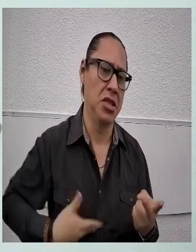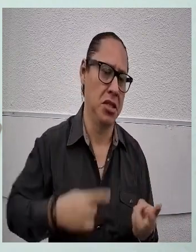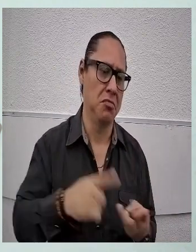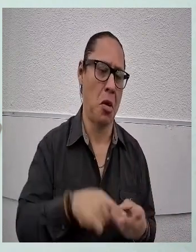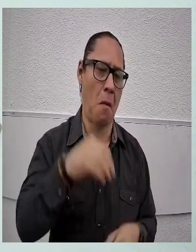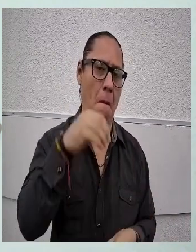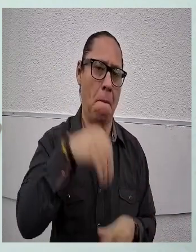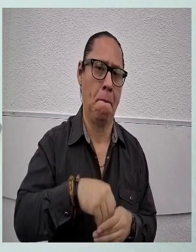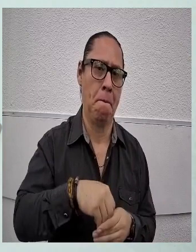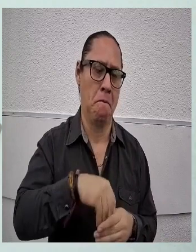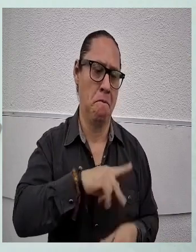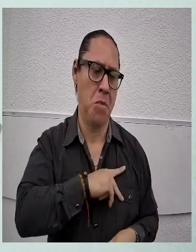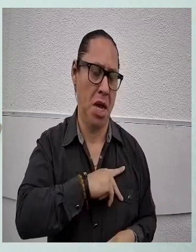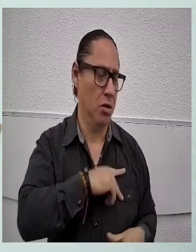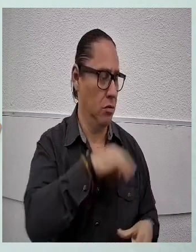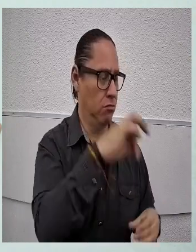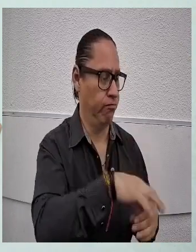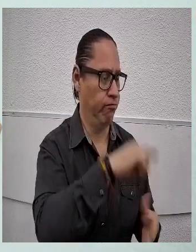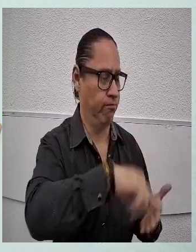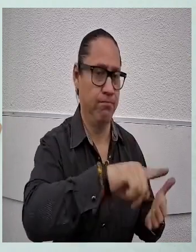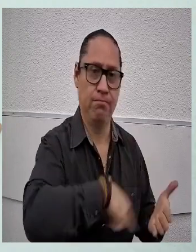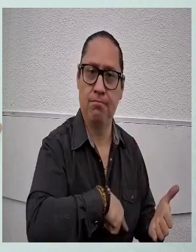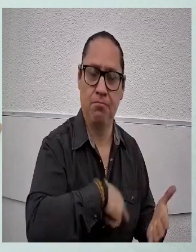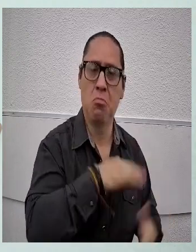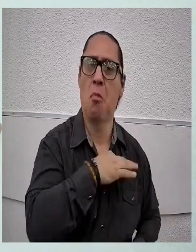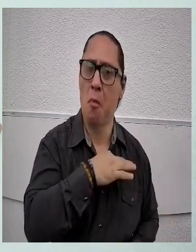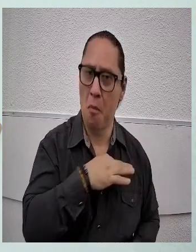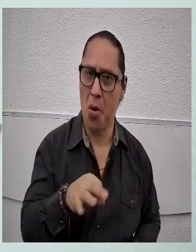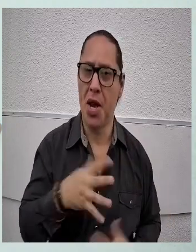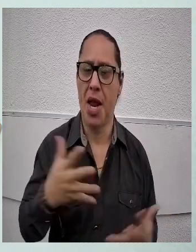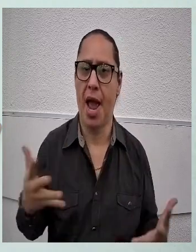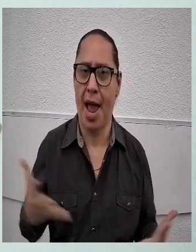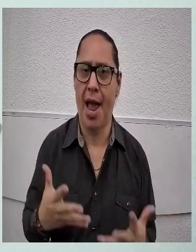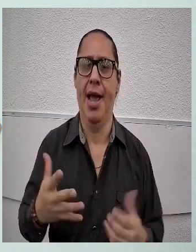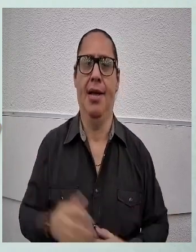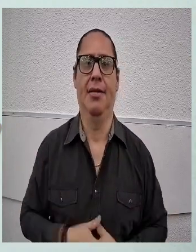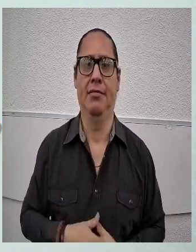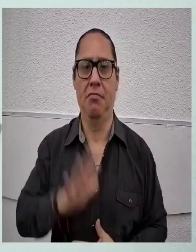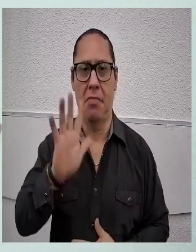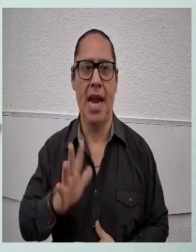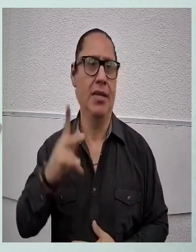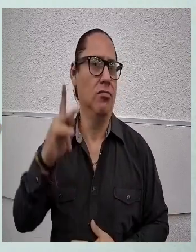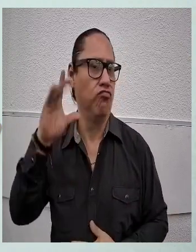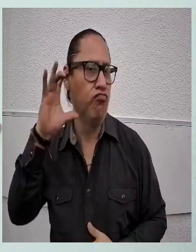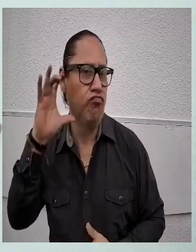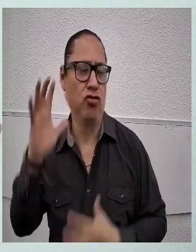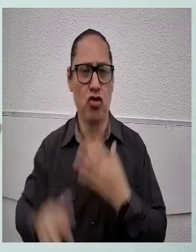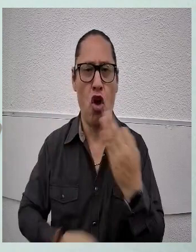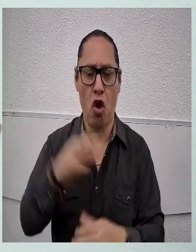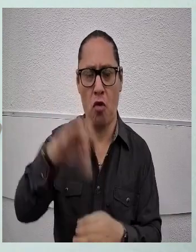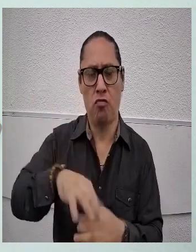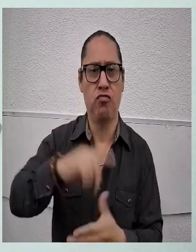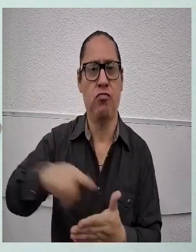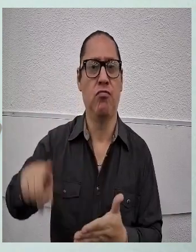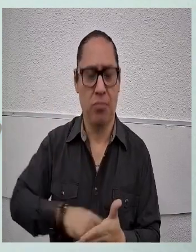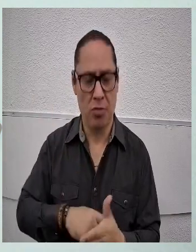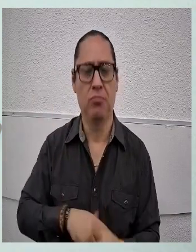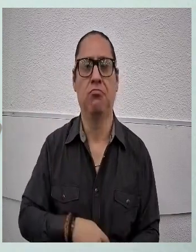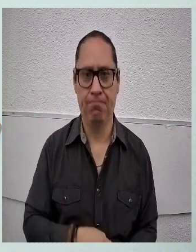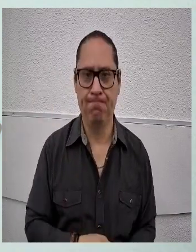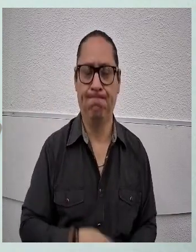porque a través del voto los ciudadanos podemos hacernos Escuchar todos los votos